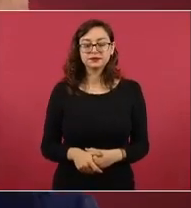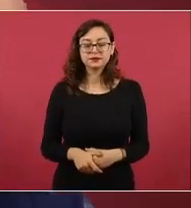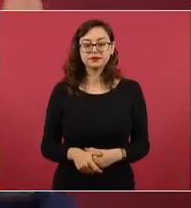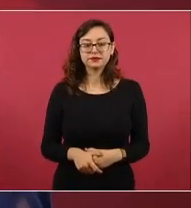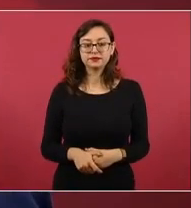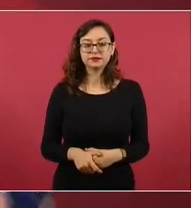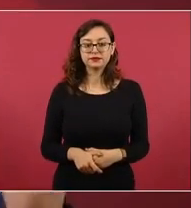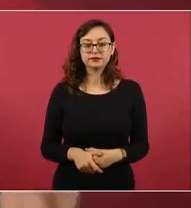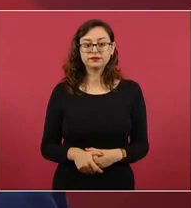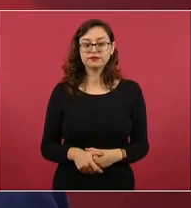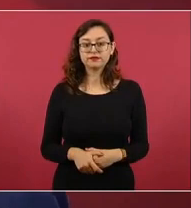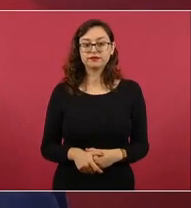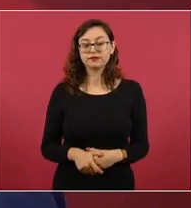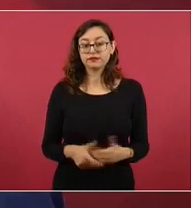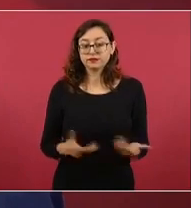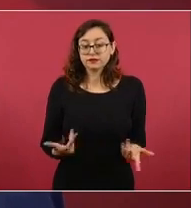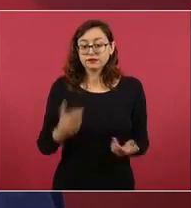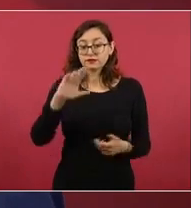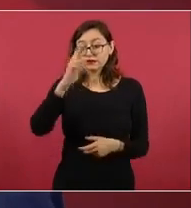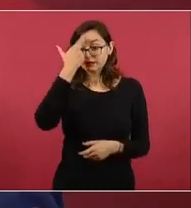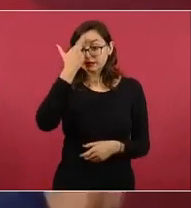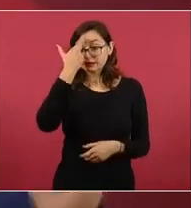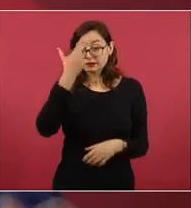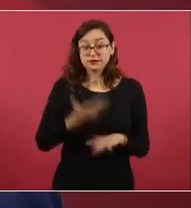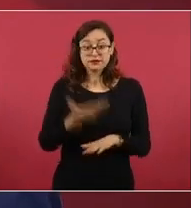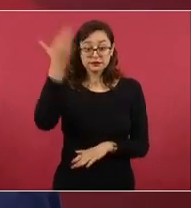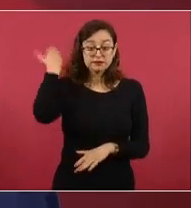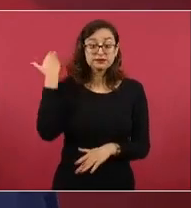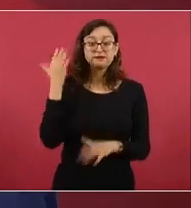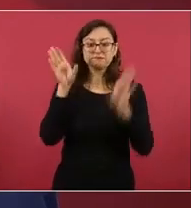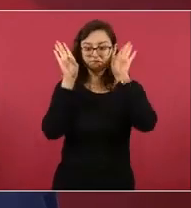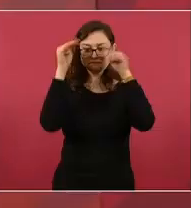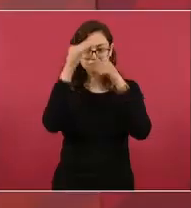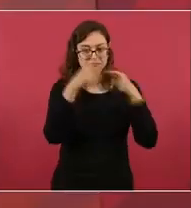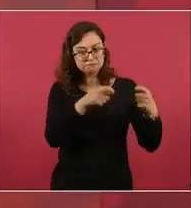Acuérdense lo que hacían los conservadores antes,